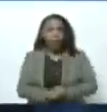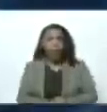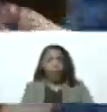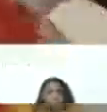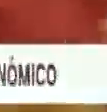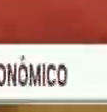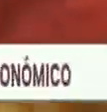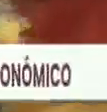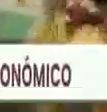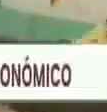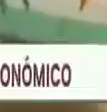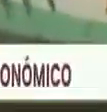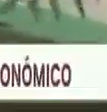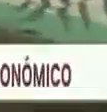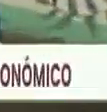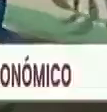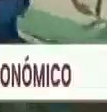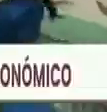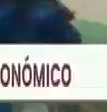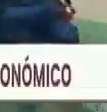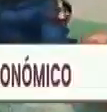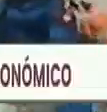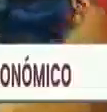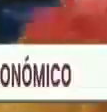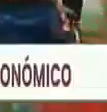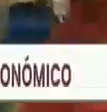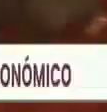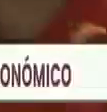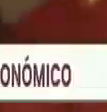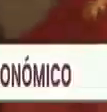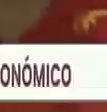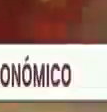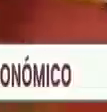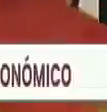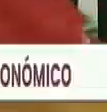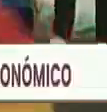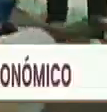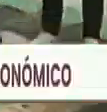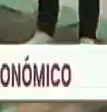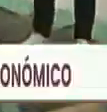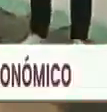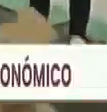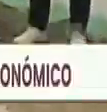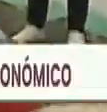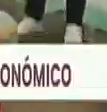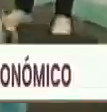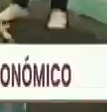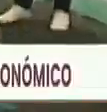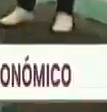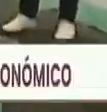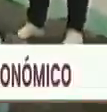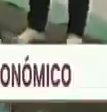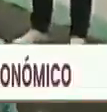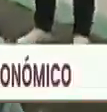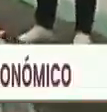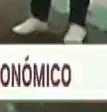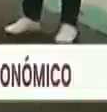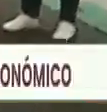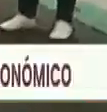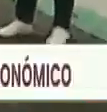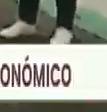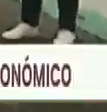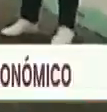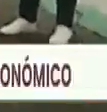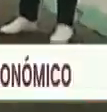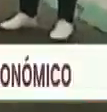burra briosa y andadora, que no se fatiga ya ninguna hora, que no se fatiga ya ninguna